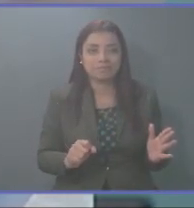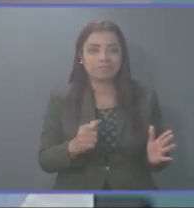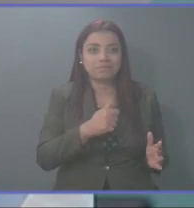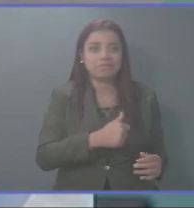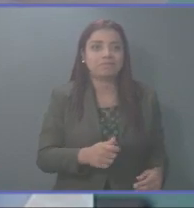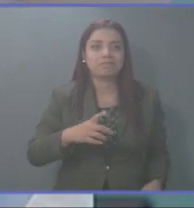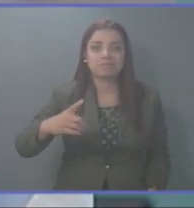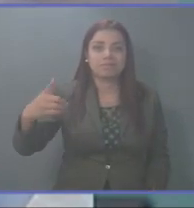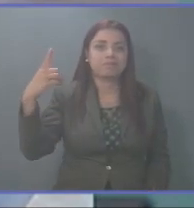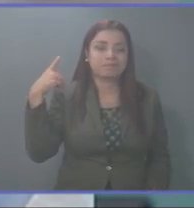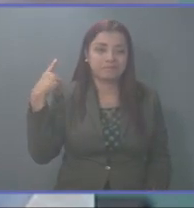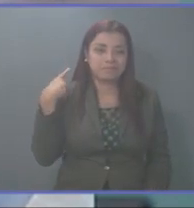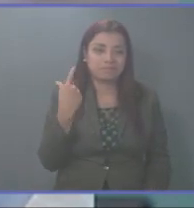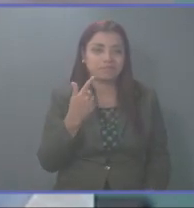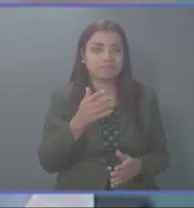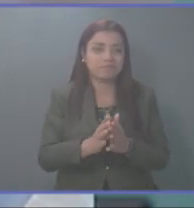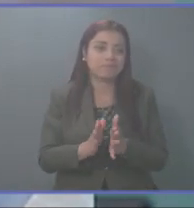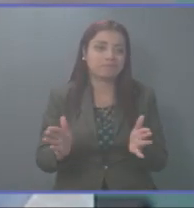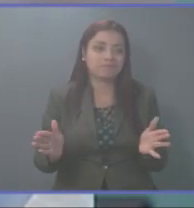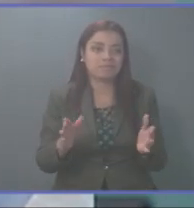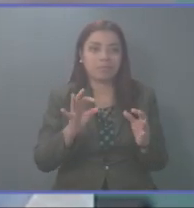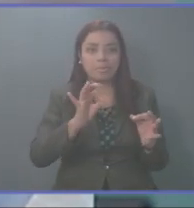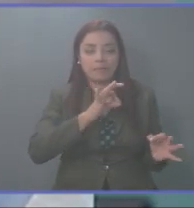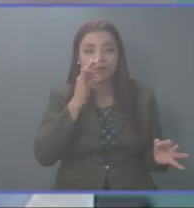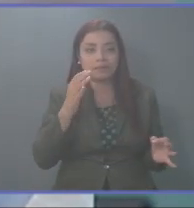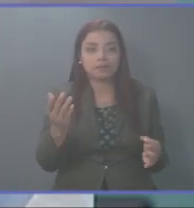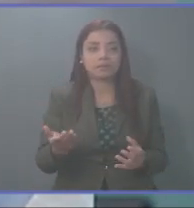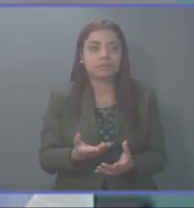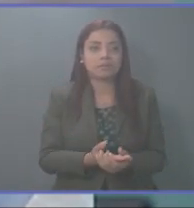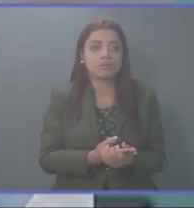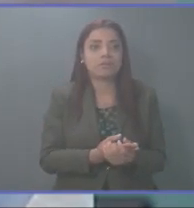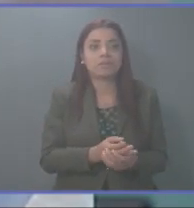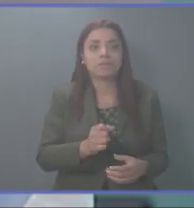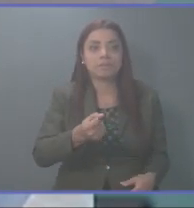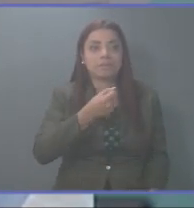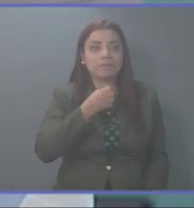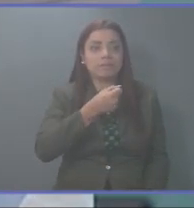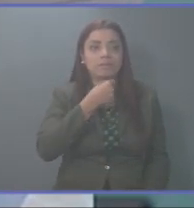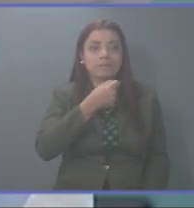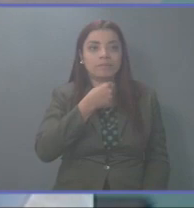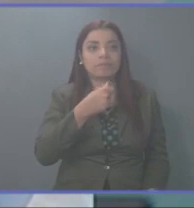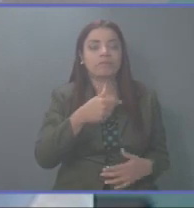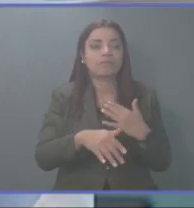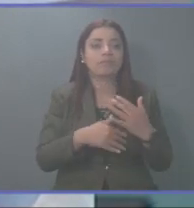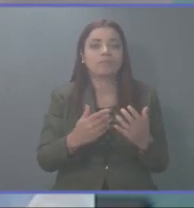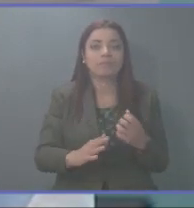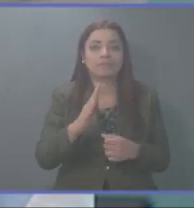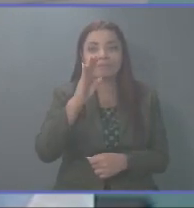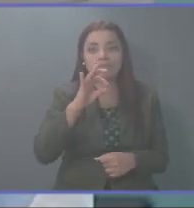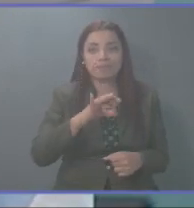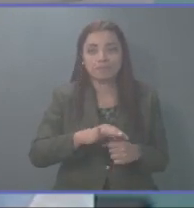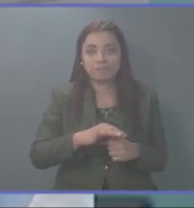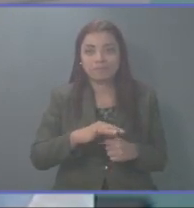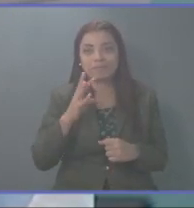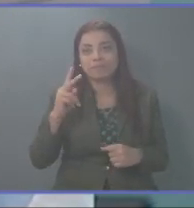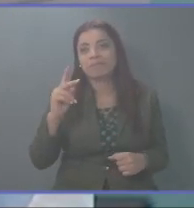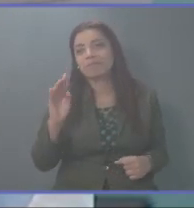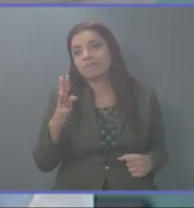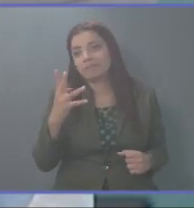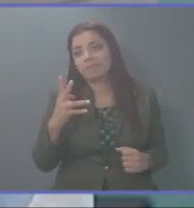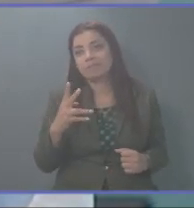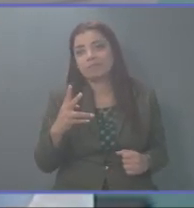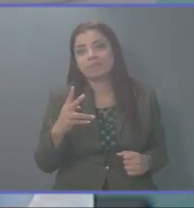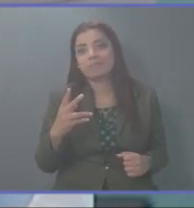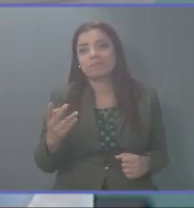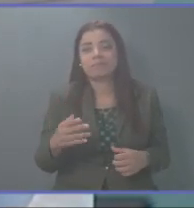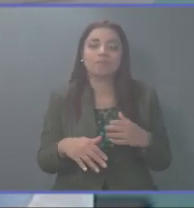Dirección General de Correos. 3. Cuando falte alguna de la documentación requerida para acompañar el voto. 4. En caso de que la persona